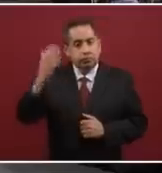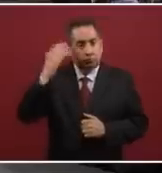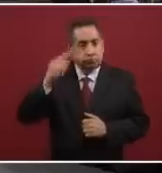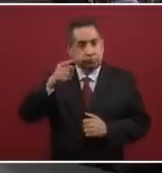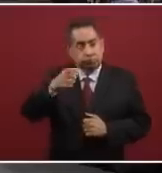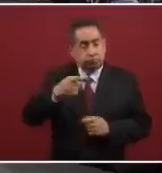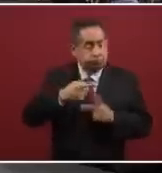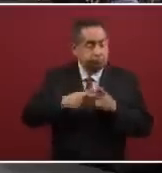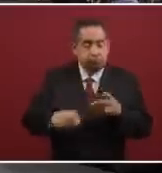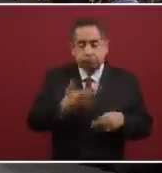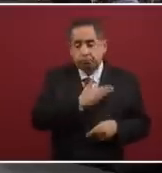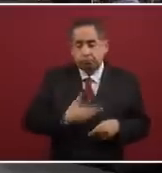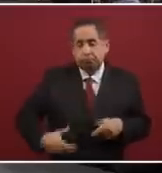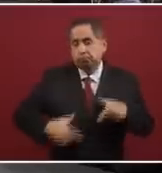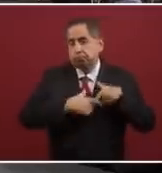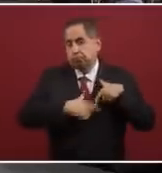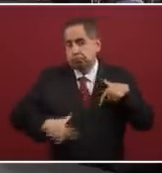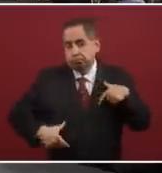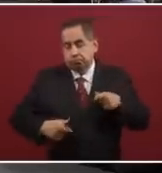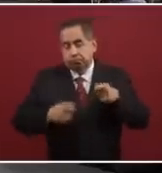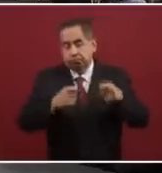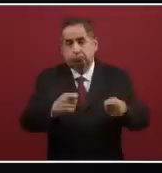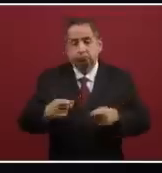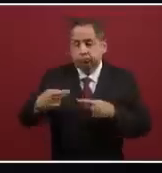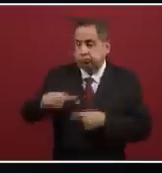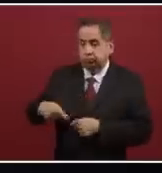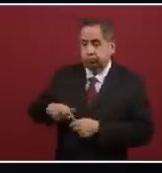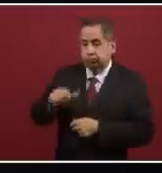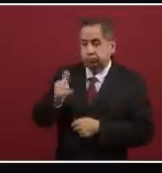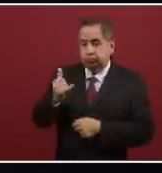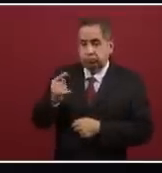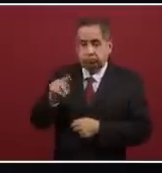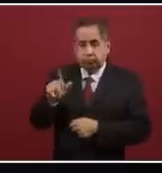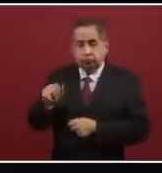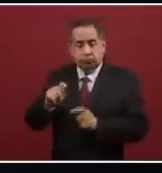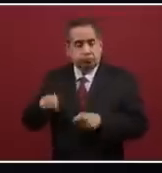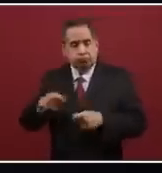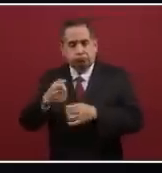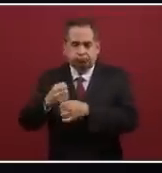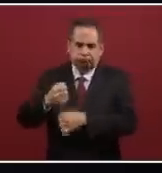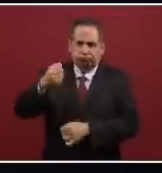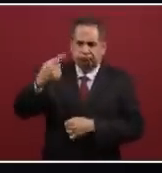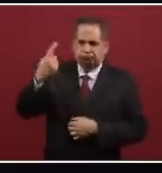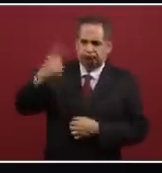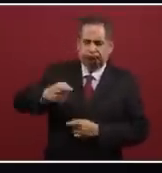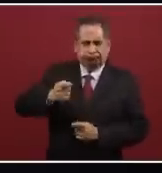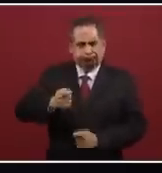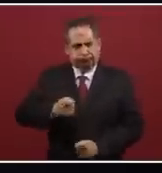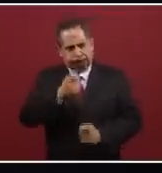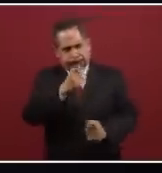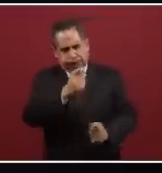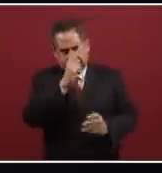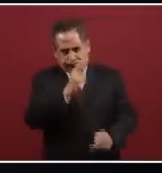presidencia, una persona de Ayutla le entregó un bastón de mando. Posteriormente le